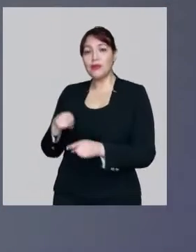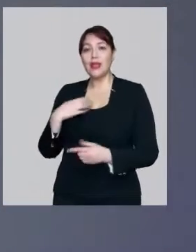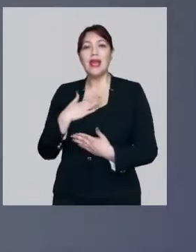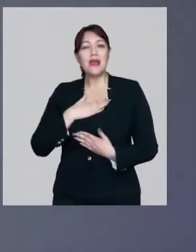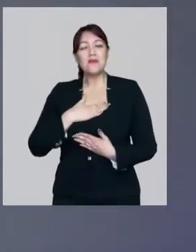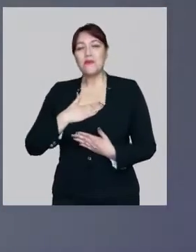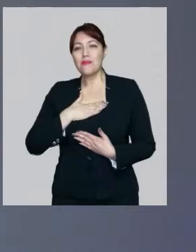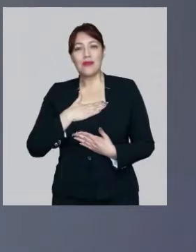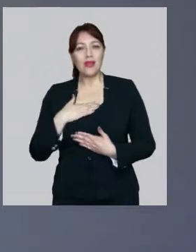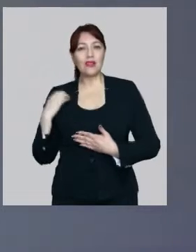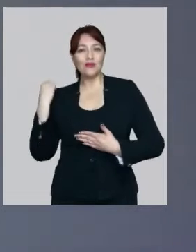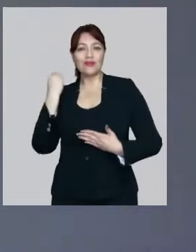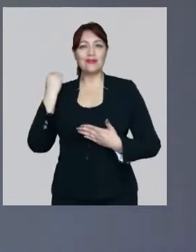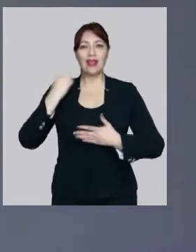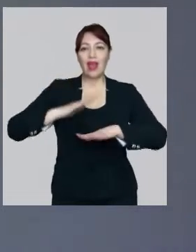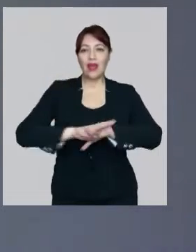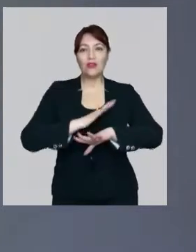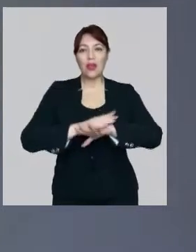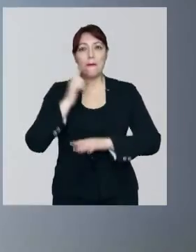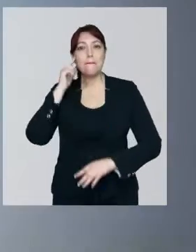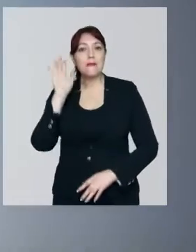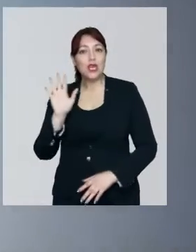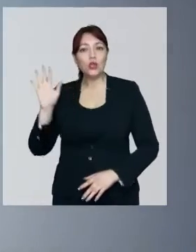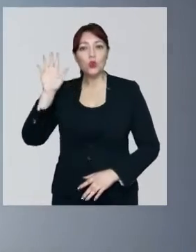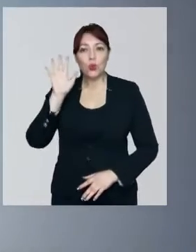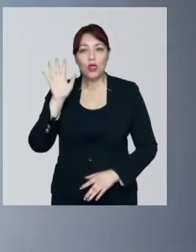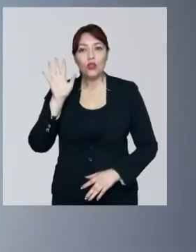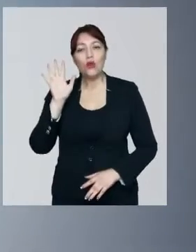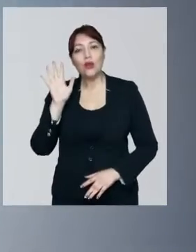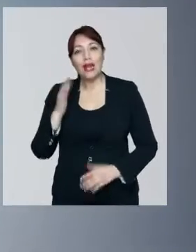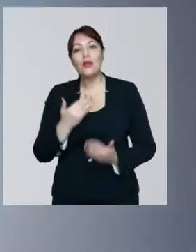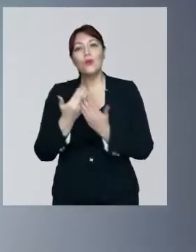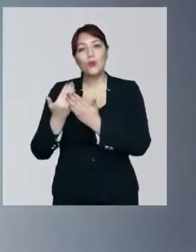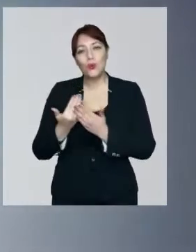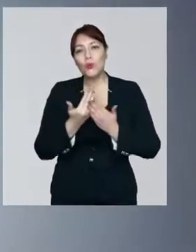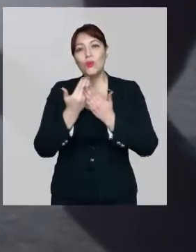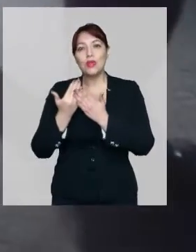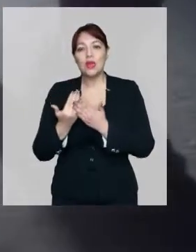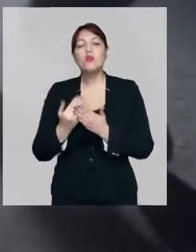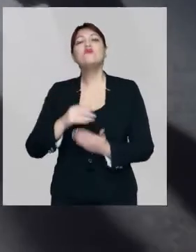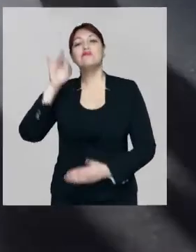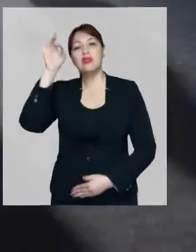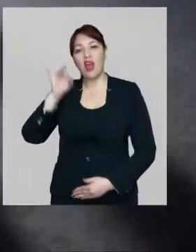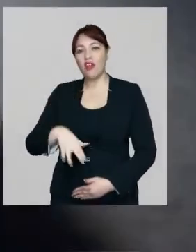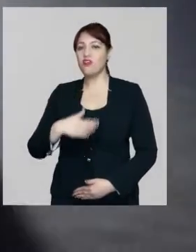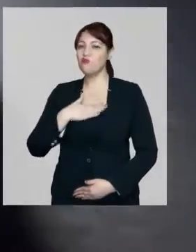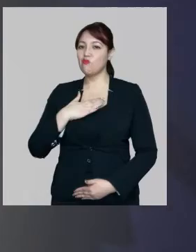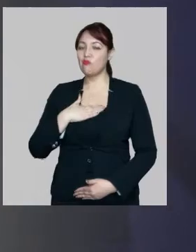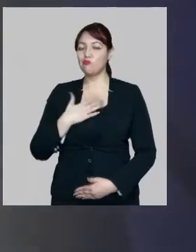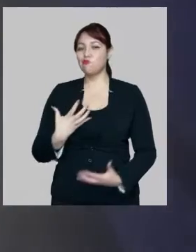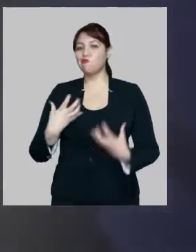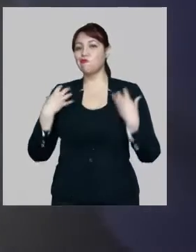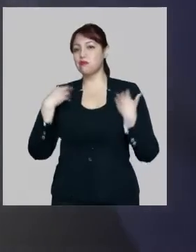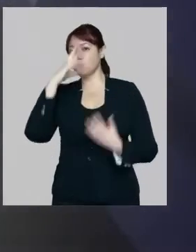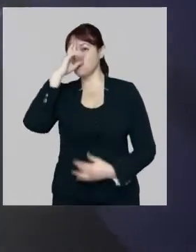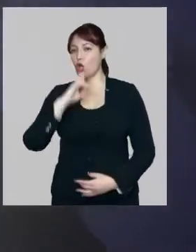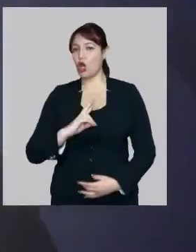la danza y la actuación. Mi sueño era estudiar algo relacionado a eso, pero sabía el tipo de papeles que me